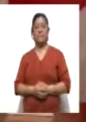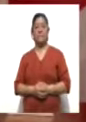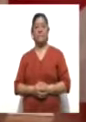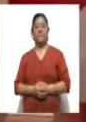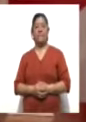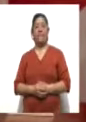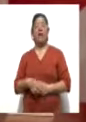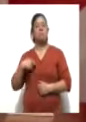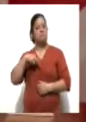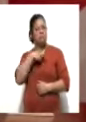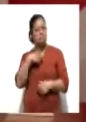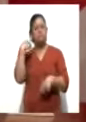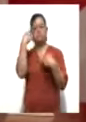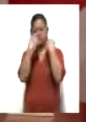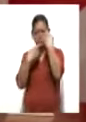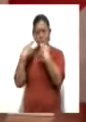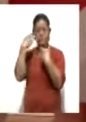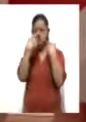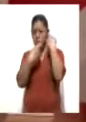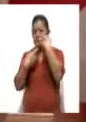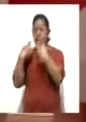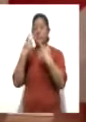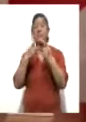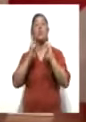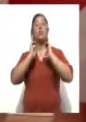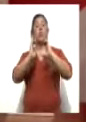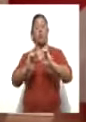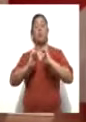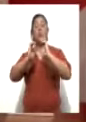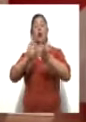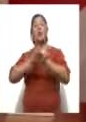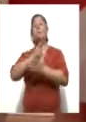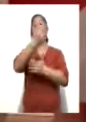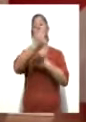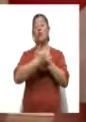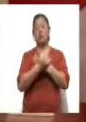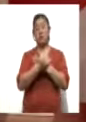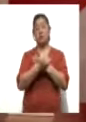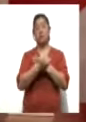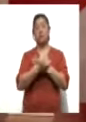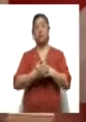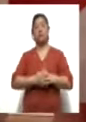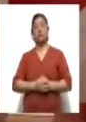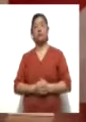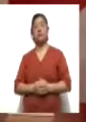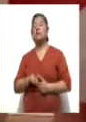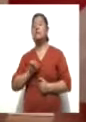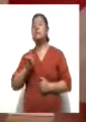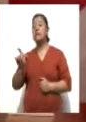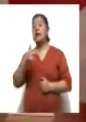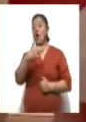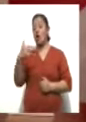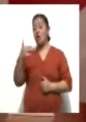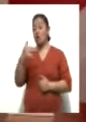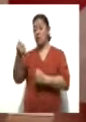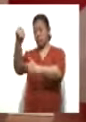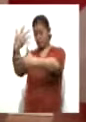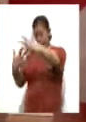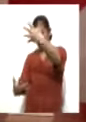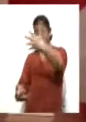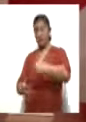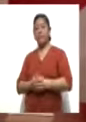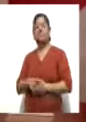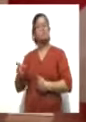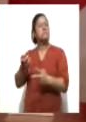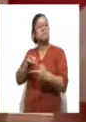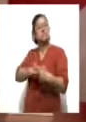mucho cuidado los proyectos de apertura de hoteles que están en marcha.